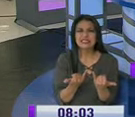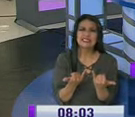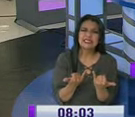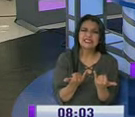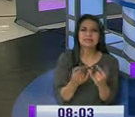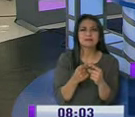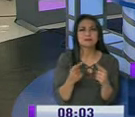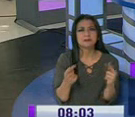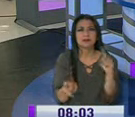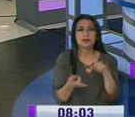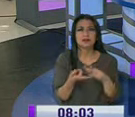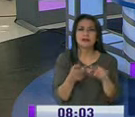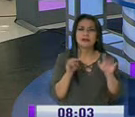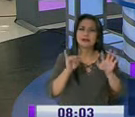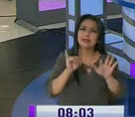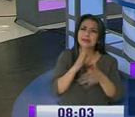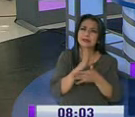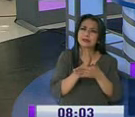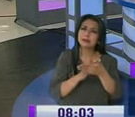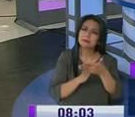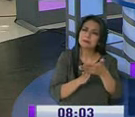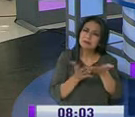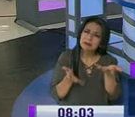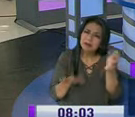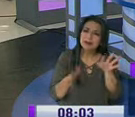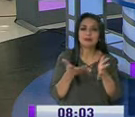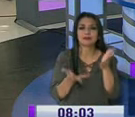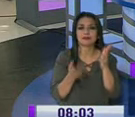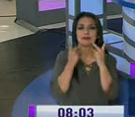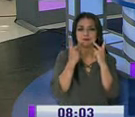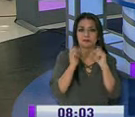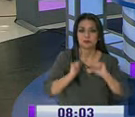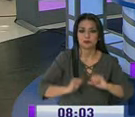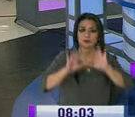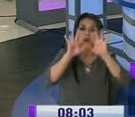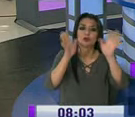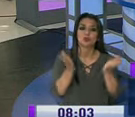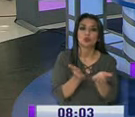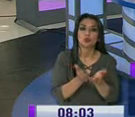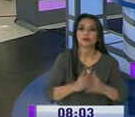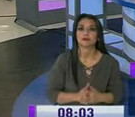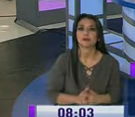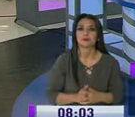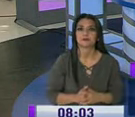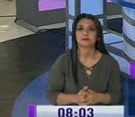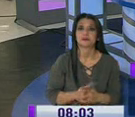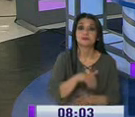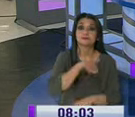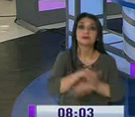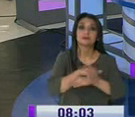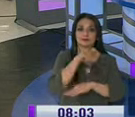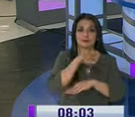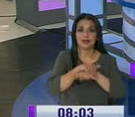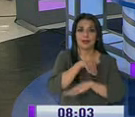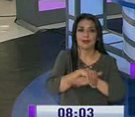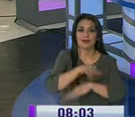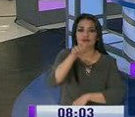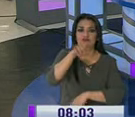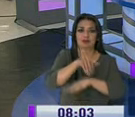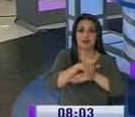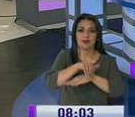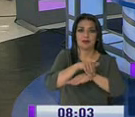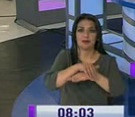hasta las 6:30, por ahí, cuarto, sí. Para las 7, todavía se sabe realizar. ¿Sabe que aparece en la tarde de repente? Claro. De repente aparece